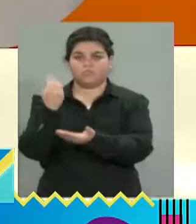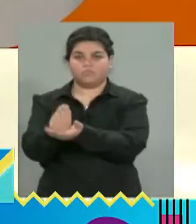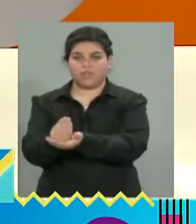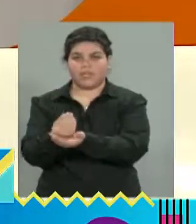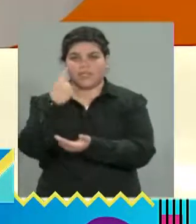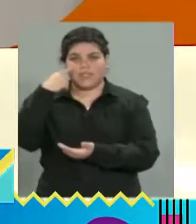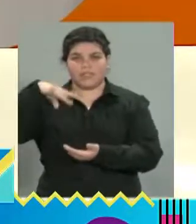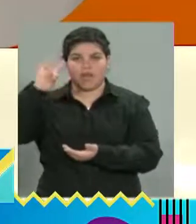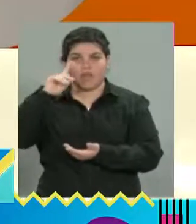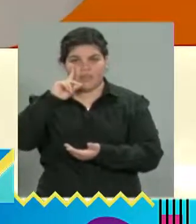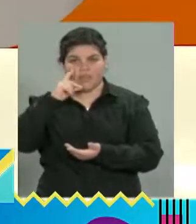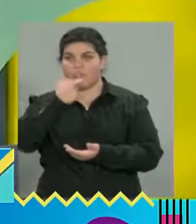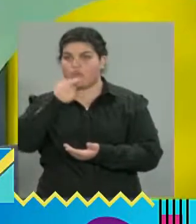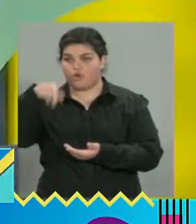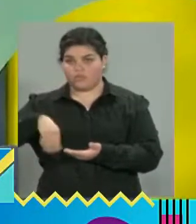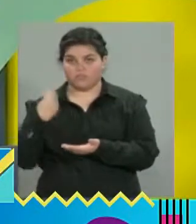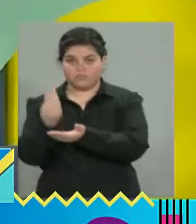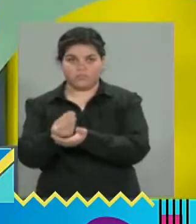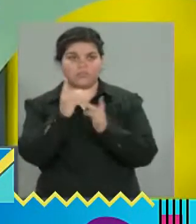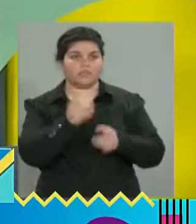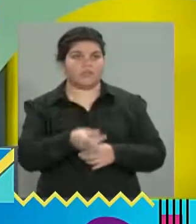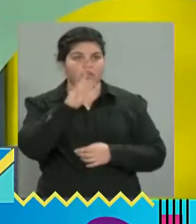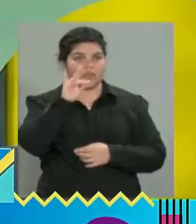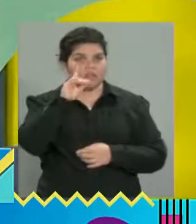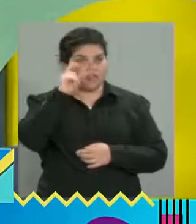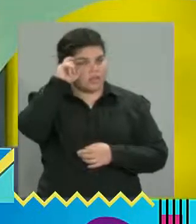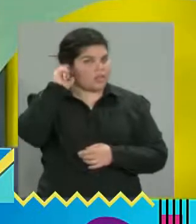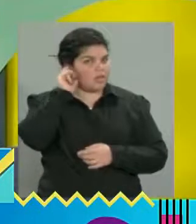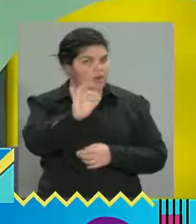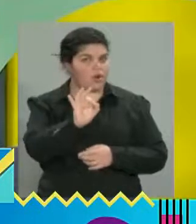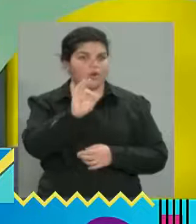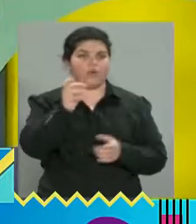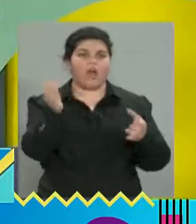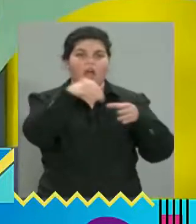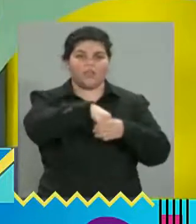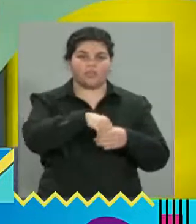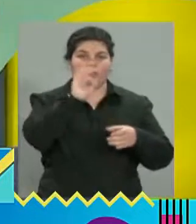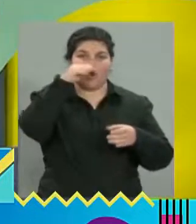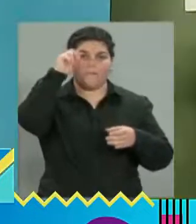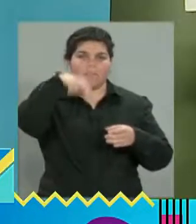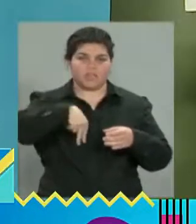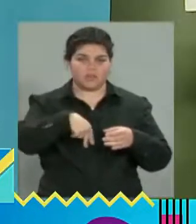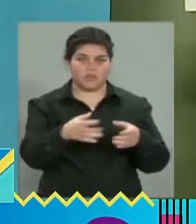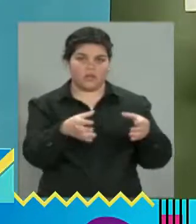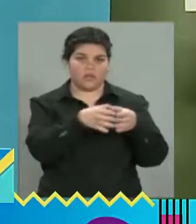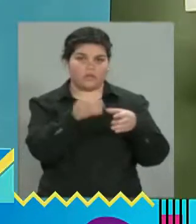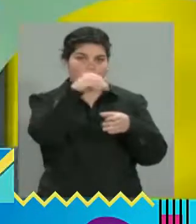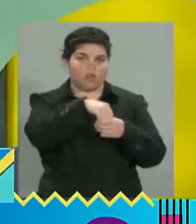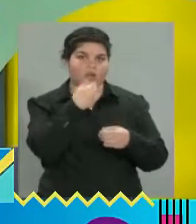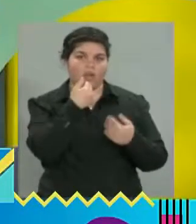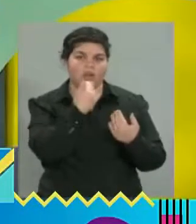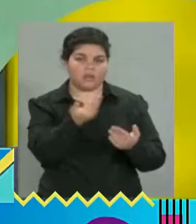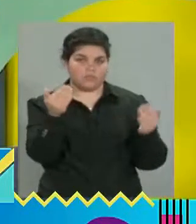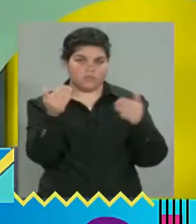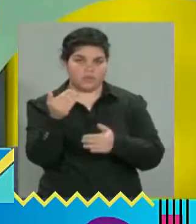provincia de Mendoza. Y también está con nosotros Diego Pedernera, integrante de OMIN, Organización Mendocina de Integración. Muchas gracias Diego por estar aquí también.